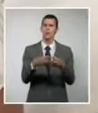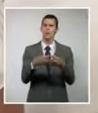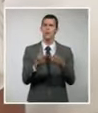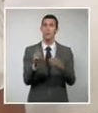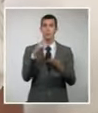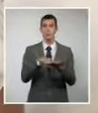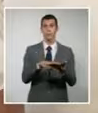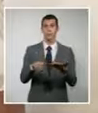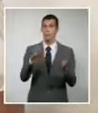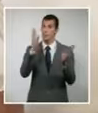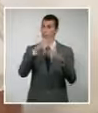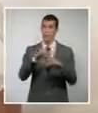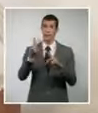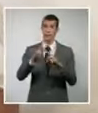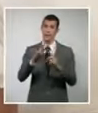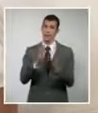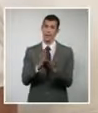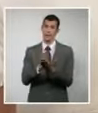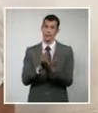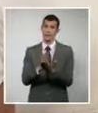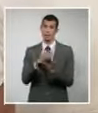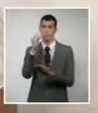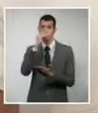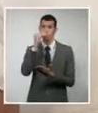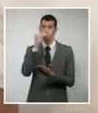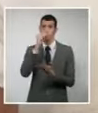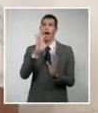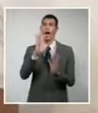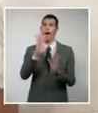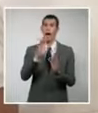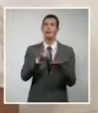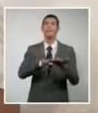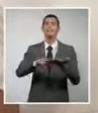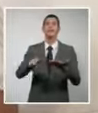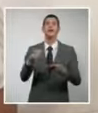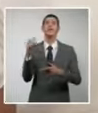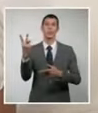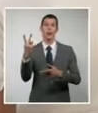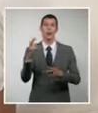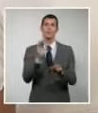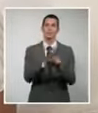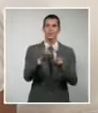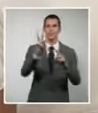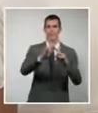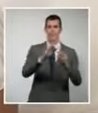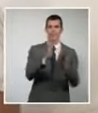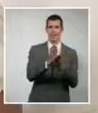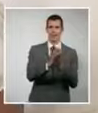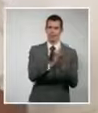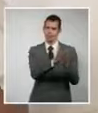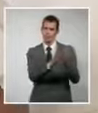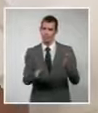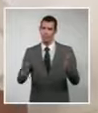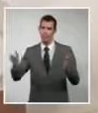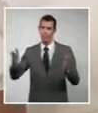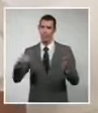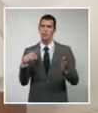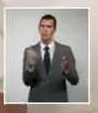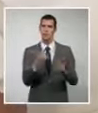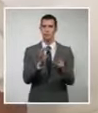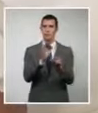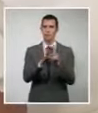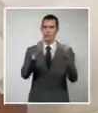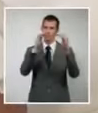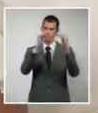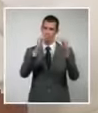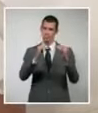teleclase. Ya después comenzamos viendo todos la teleclase, porque antes de comenzar la clase ponemos un stick de que todos estamos